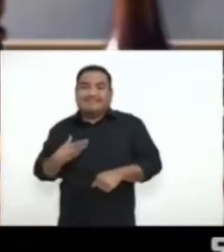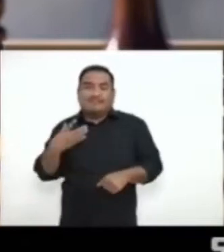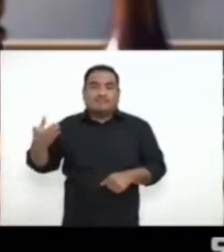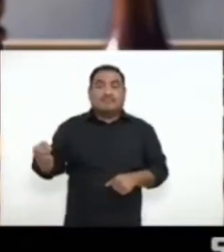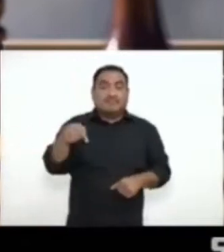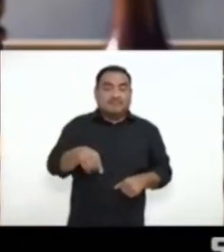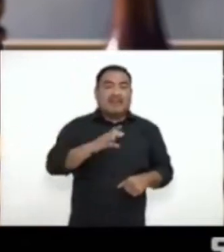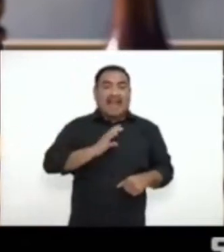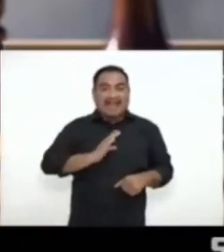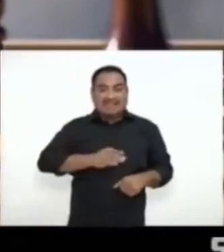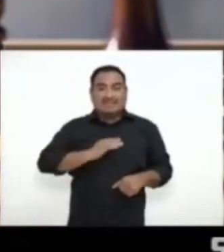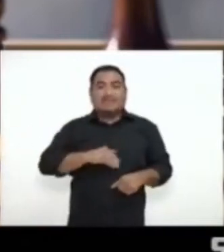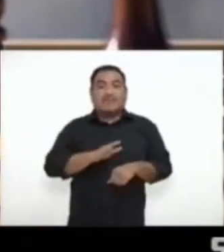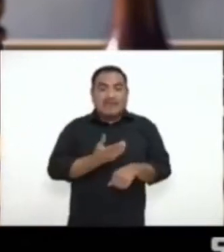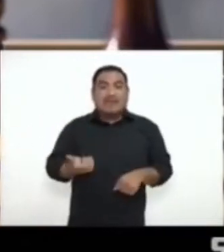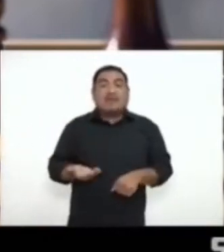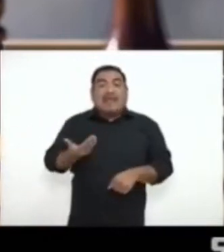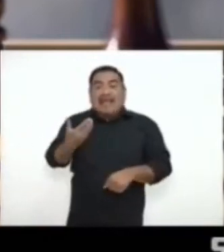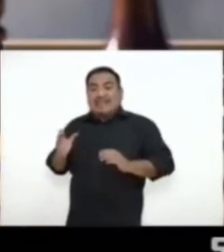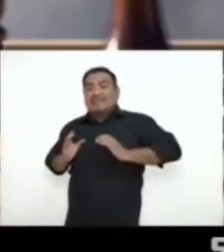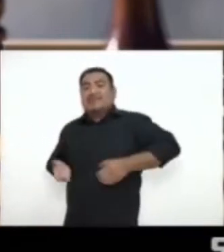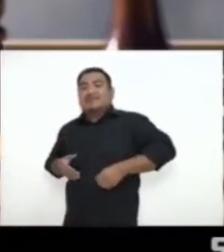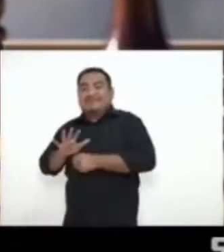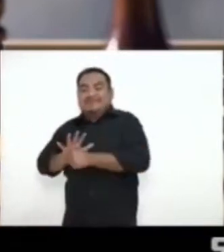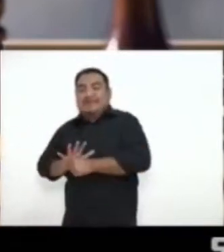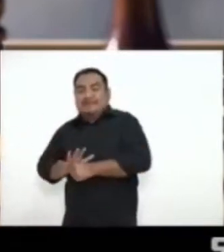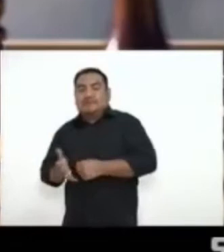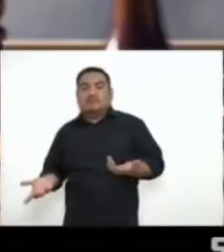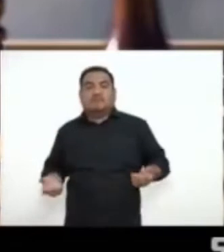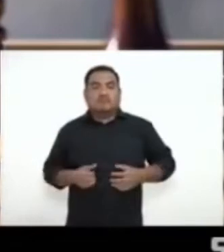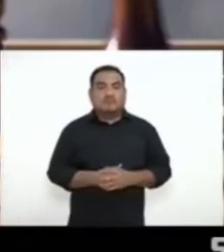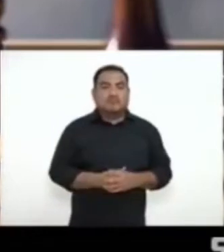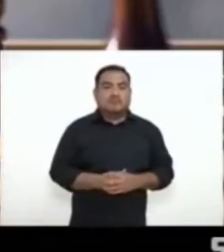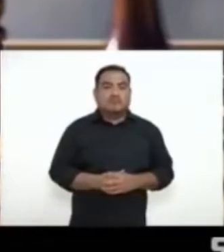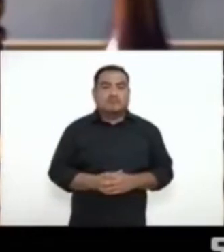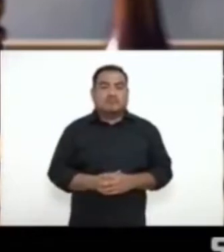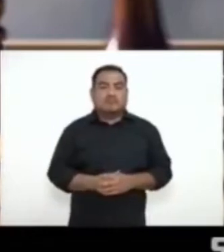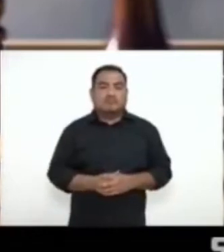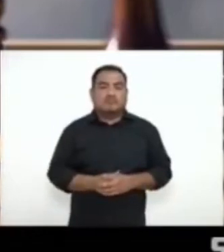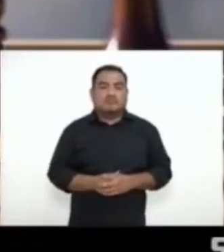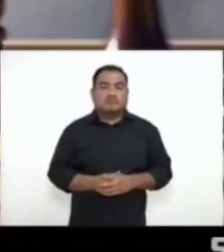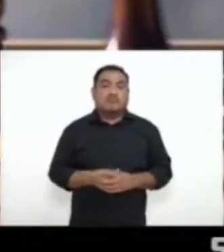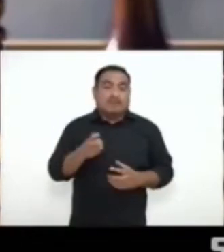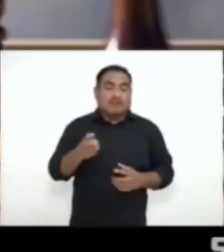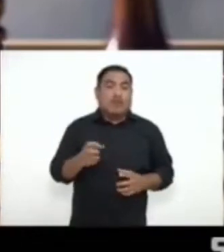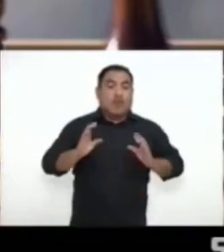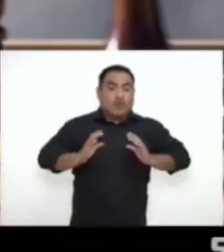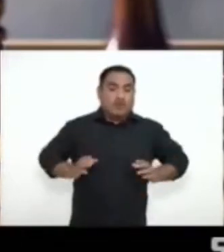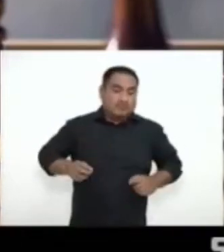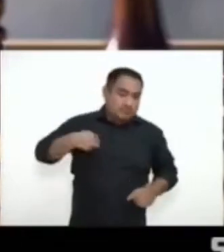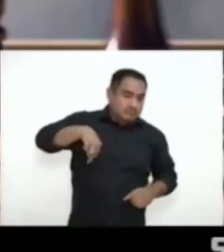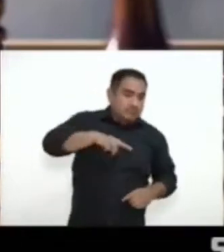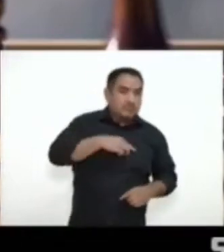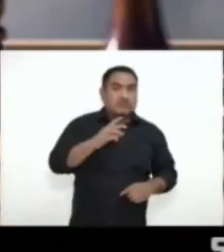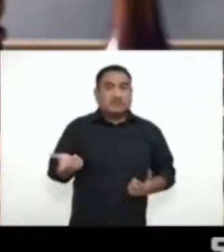adenocarcinoma tipo coliflor en el estómago. Lo que pasa es que nuestro organismo,